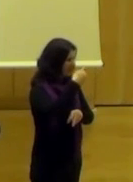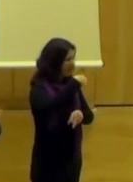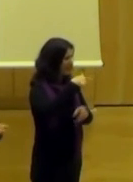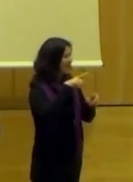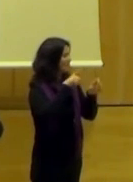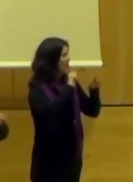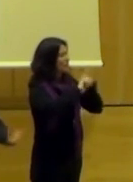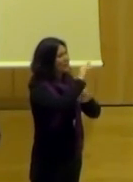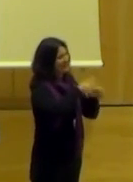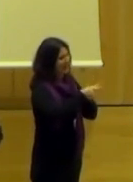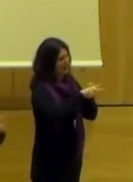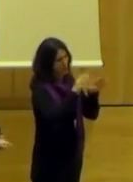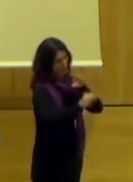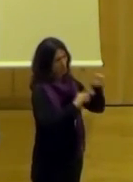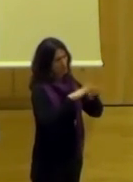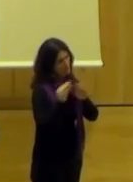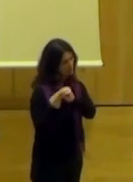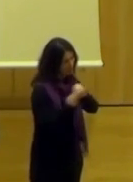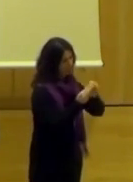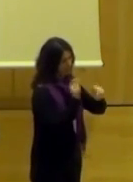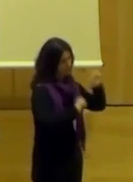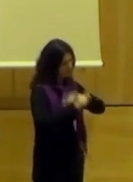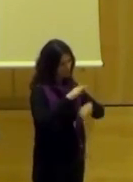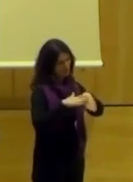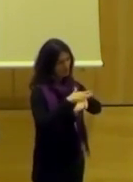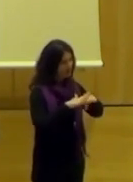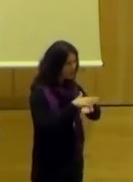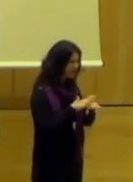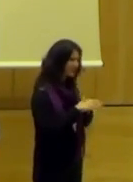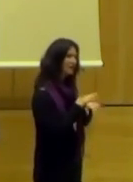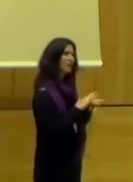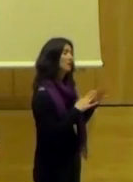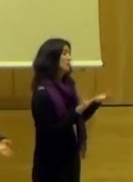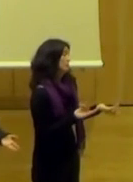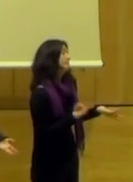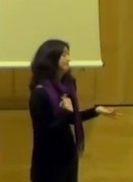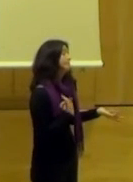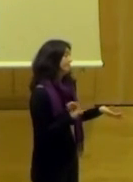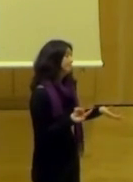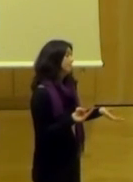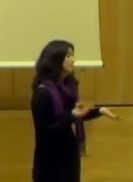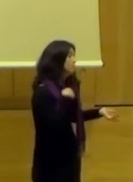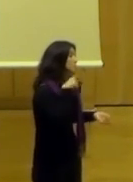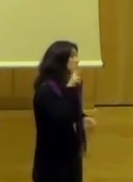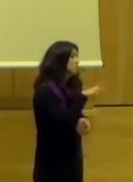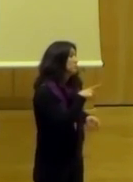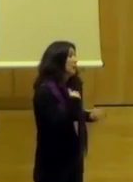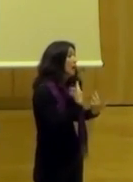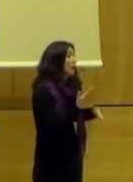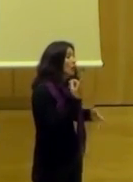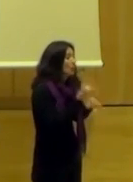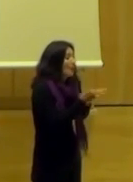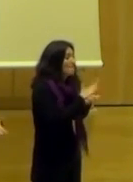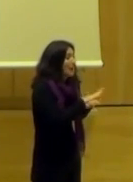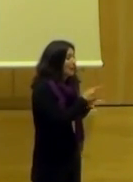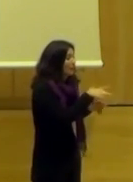es un proyecto, eso, de poner en común a las asociaciones y a las administraciones, y nosotros sí consideramos que, bueno, aunque solo estemos